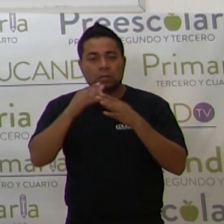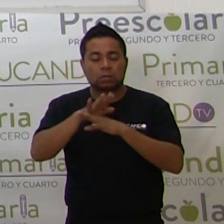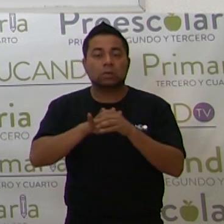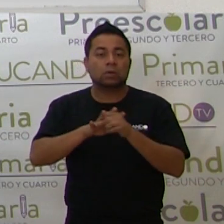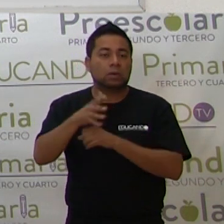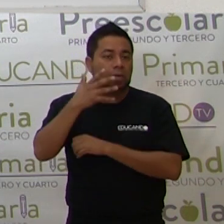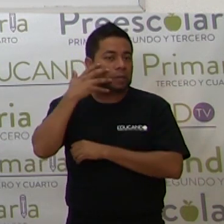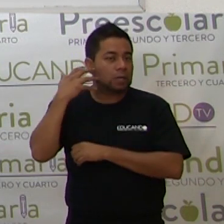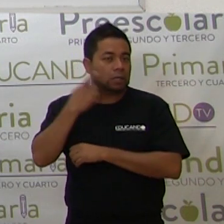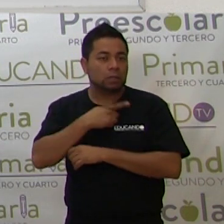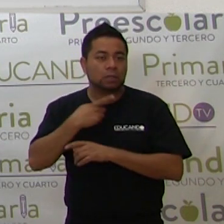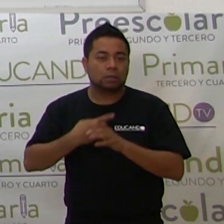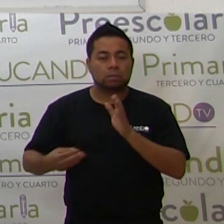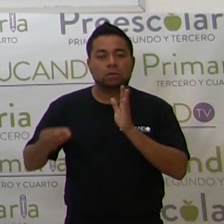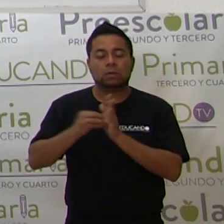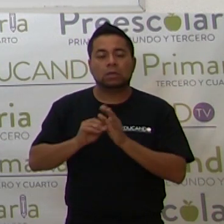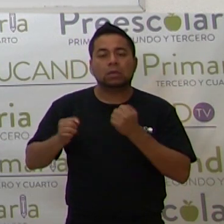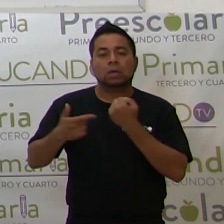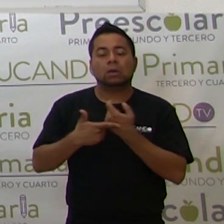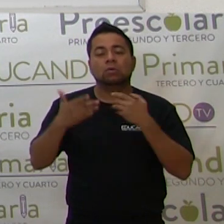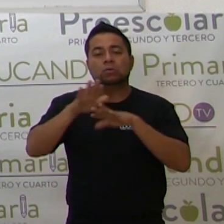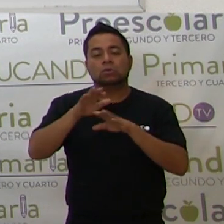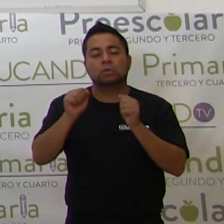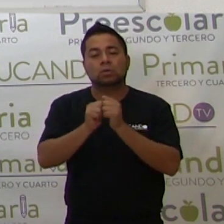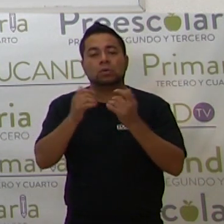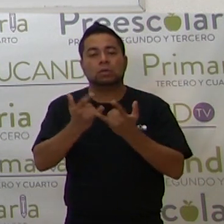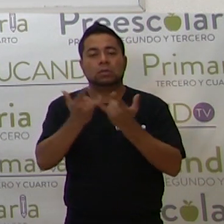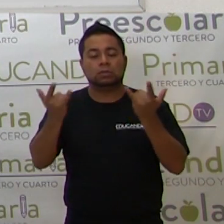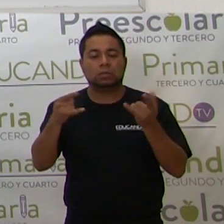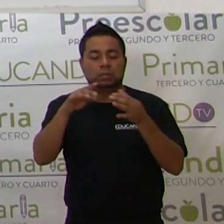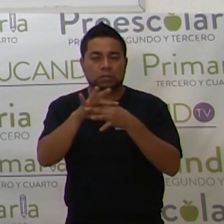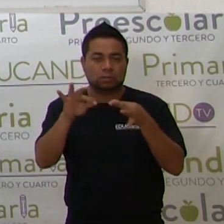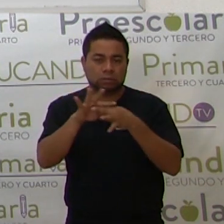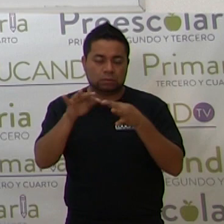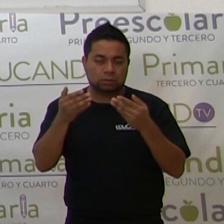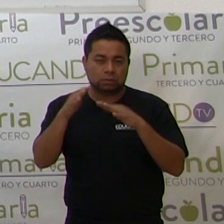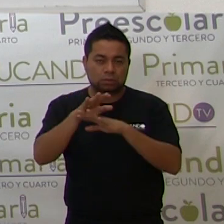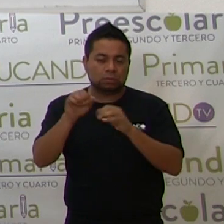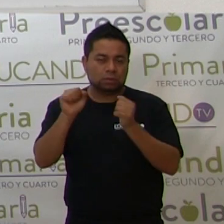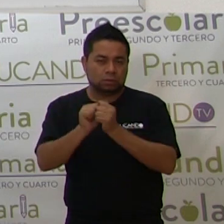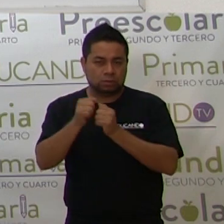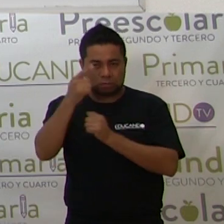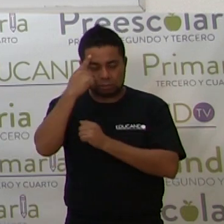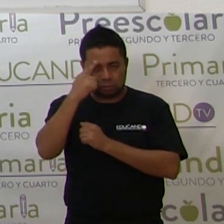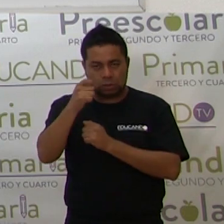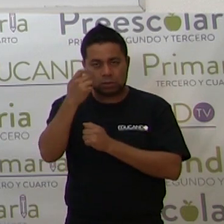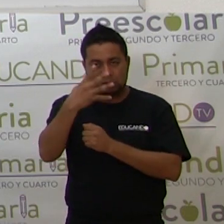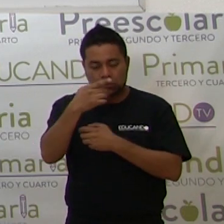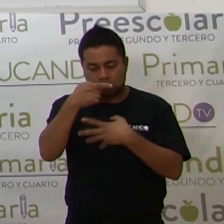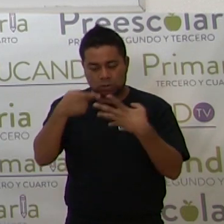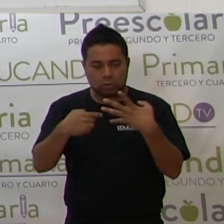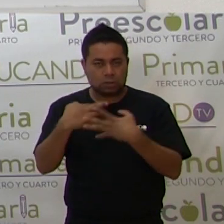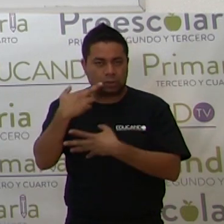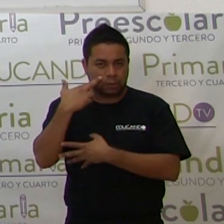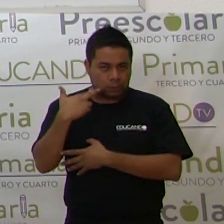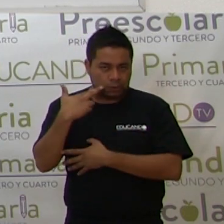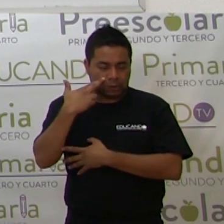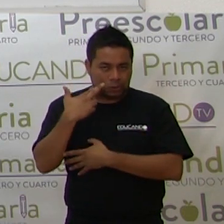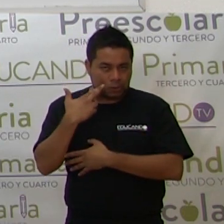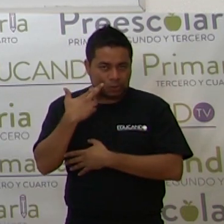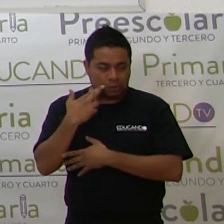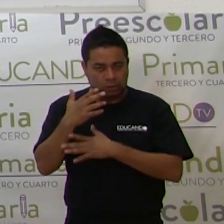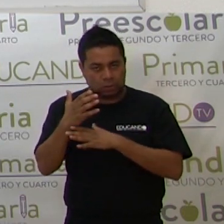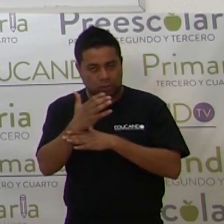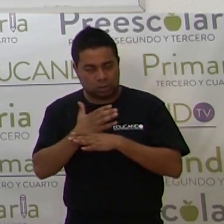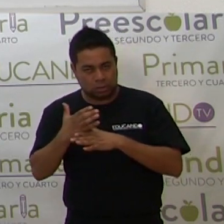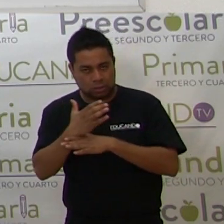algo dentro de la historia que estamos narrando con relación a los 4 ratones